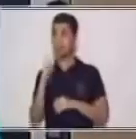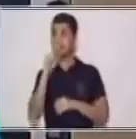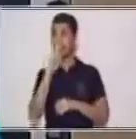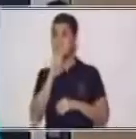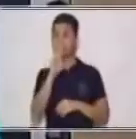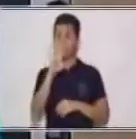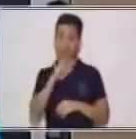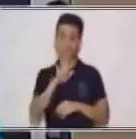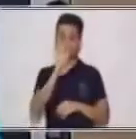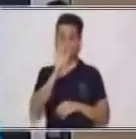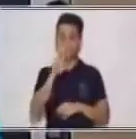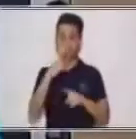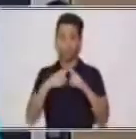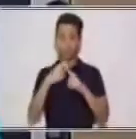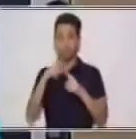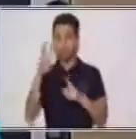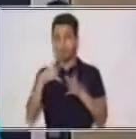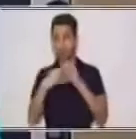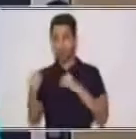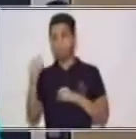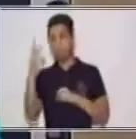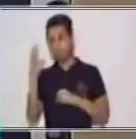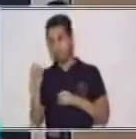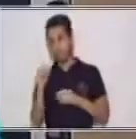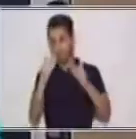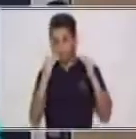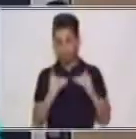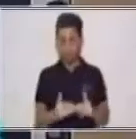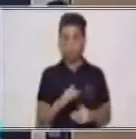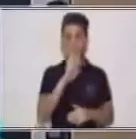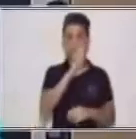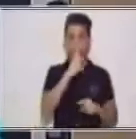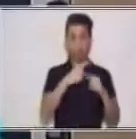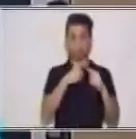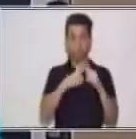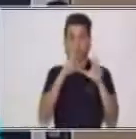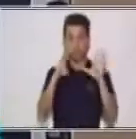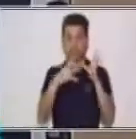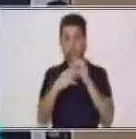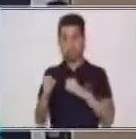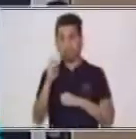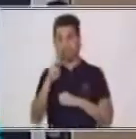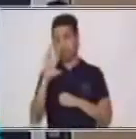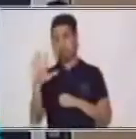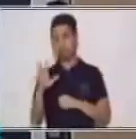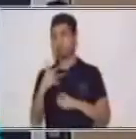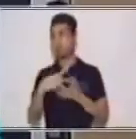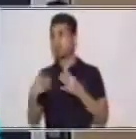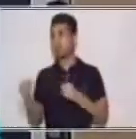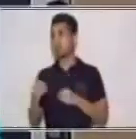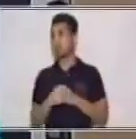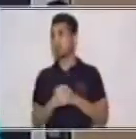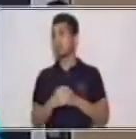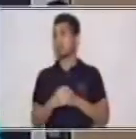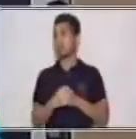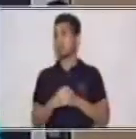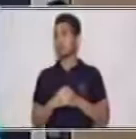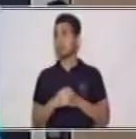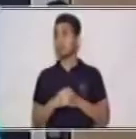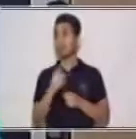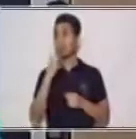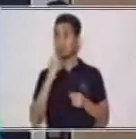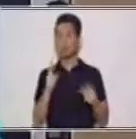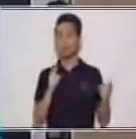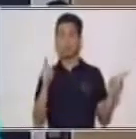20. 20. Nuevamente. 5 por 7, 35. Menos 3 por 4, 12. 12.